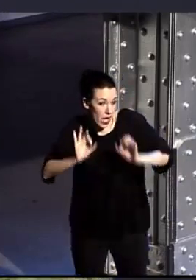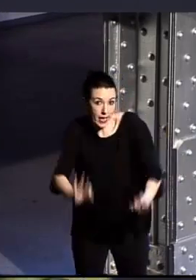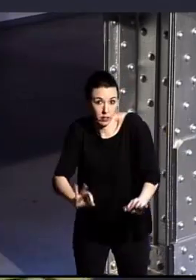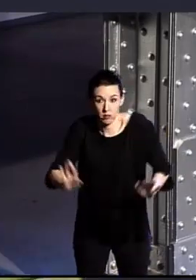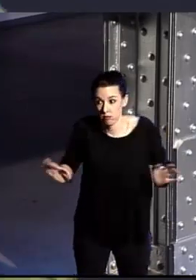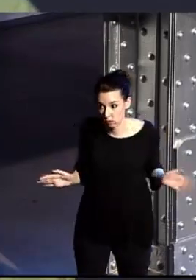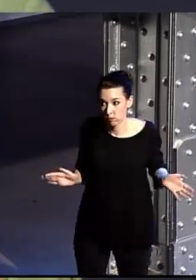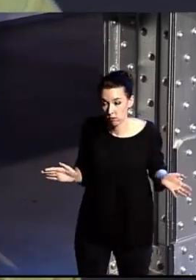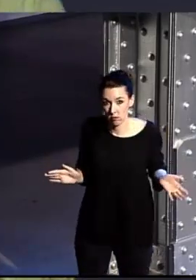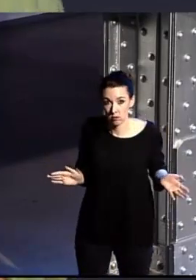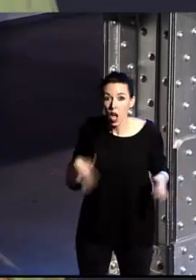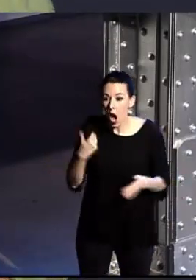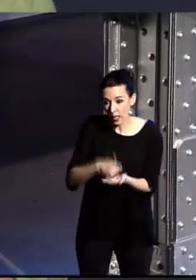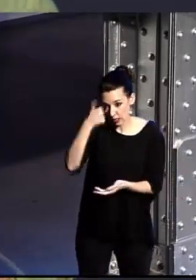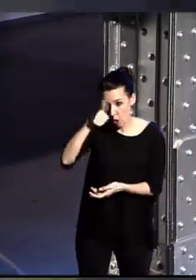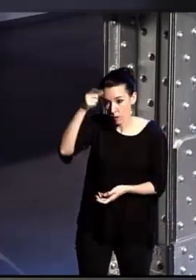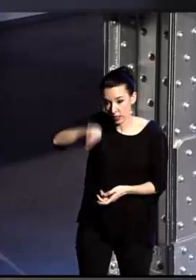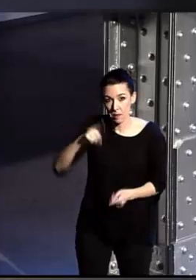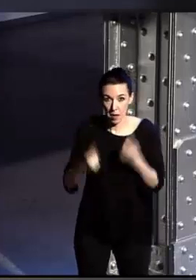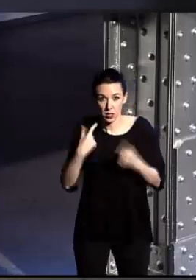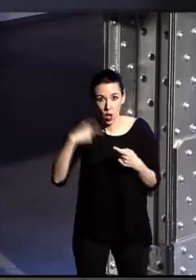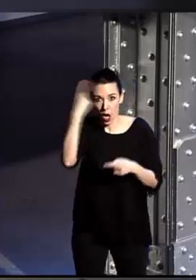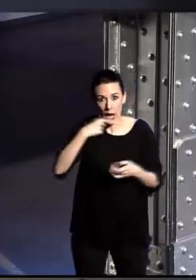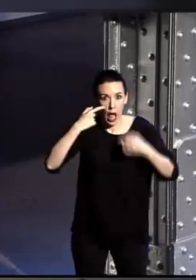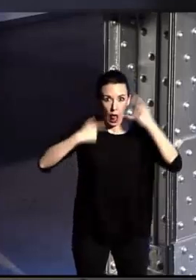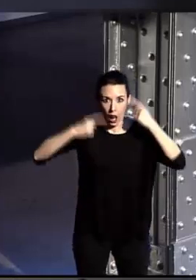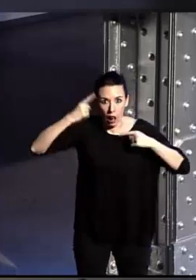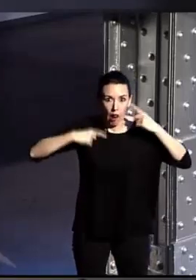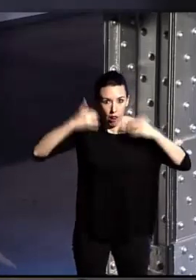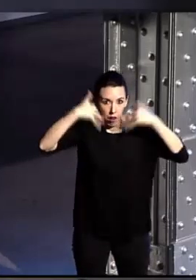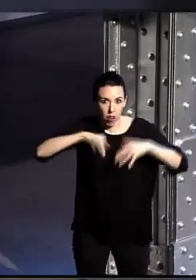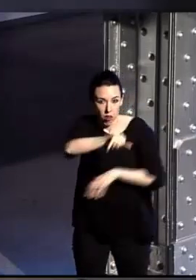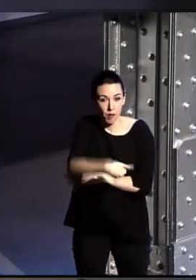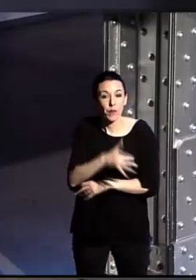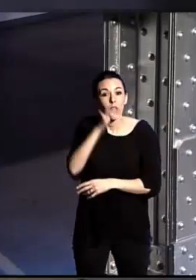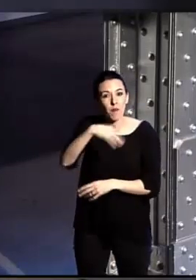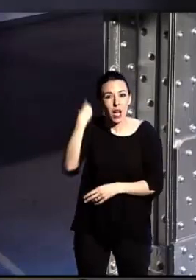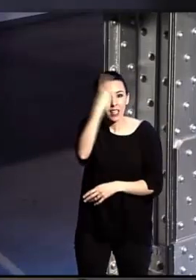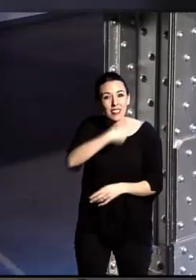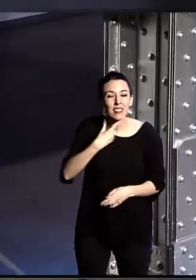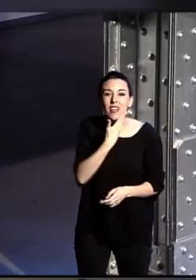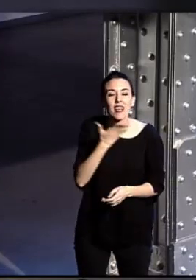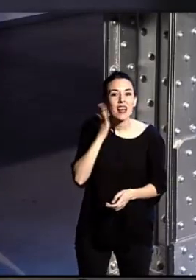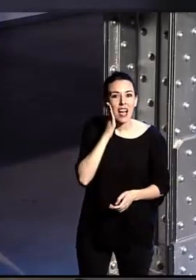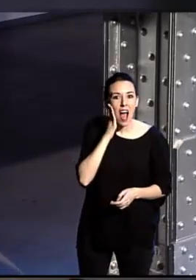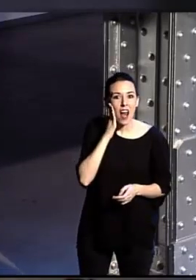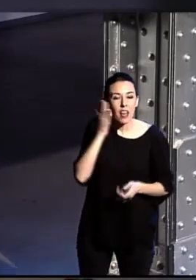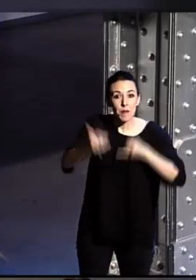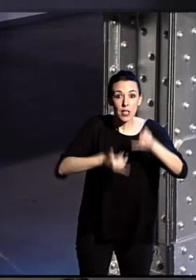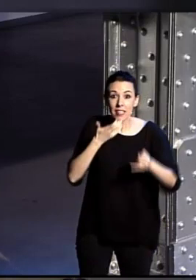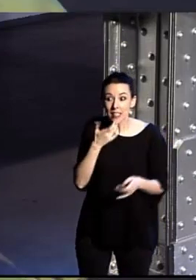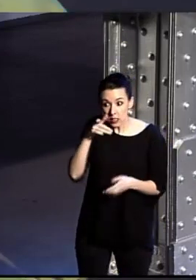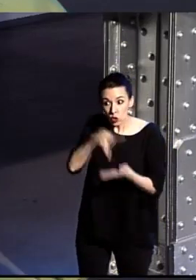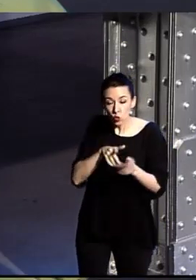Sí. Te suben los hombros también, a veces. Quedas así con un poco cara de lombarda. Sí. Además de cara de bicicleta, quienes montasen en